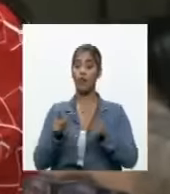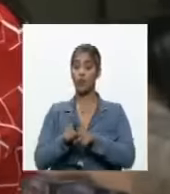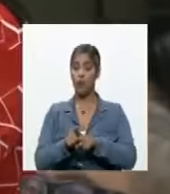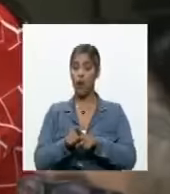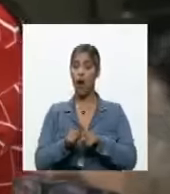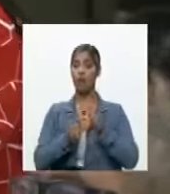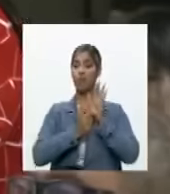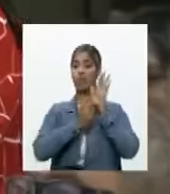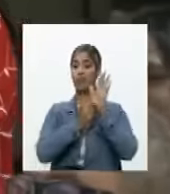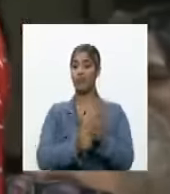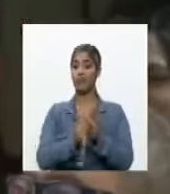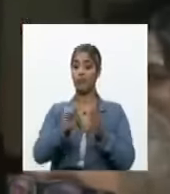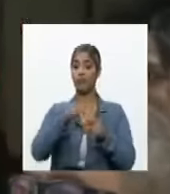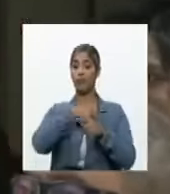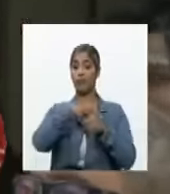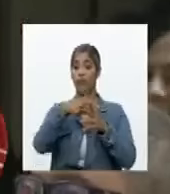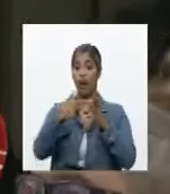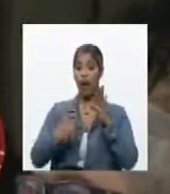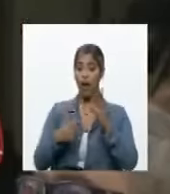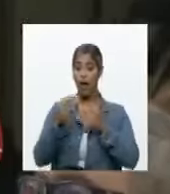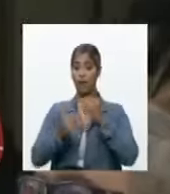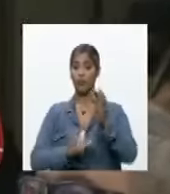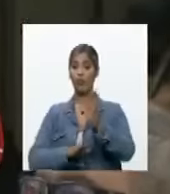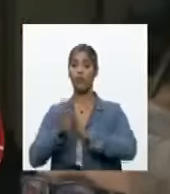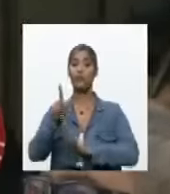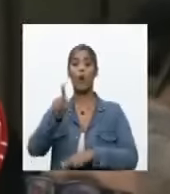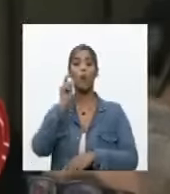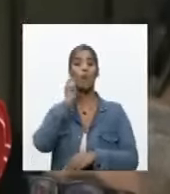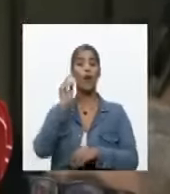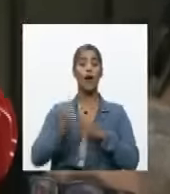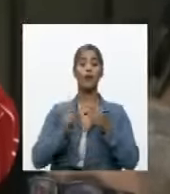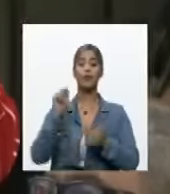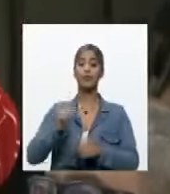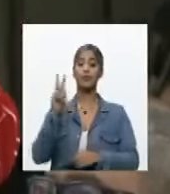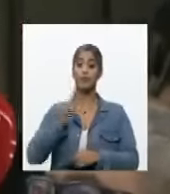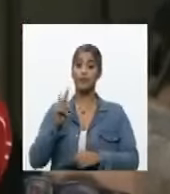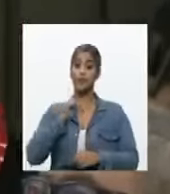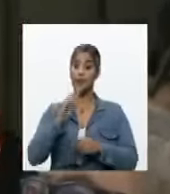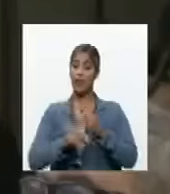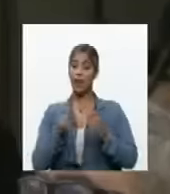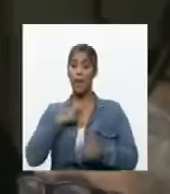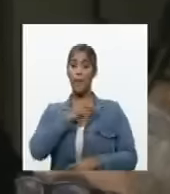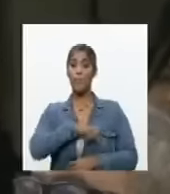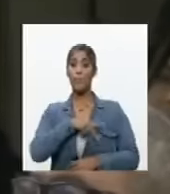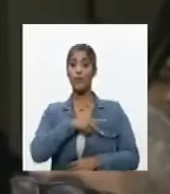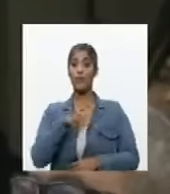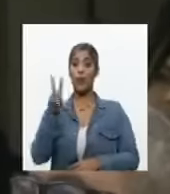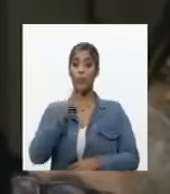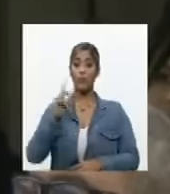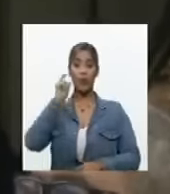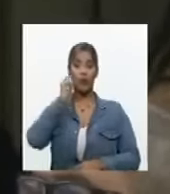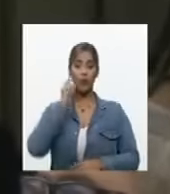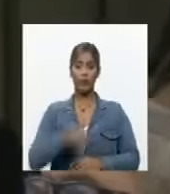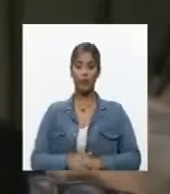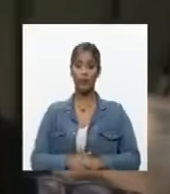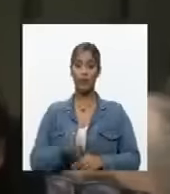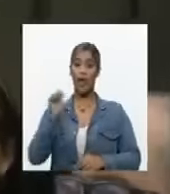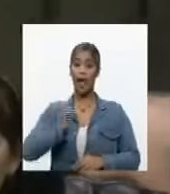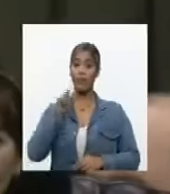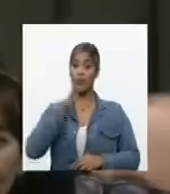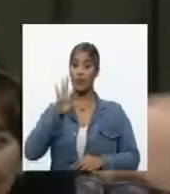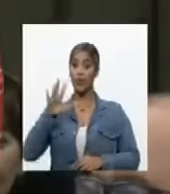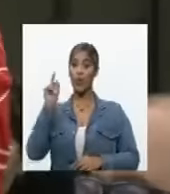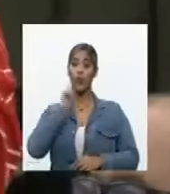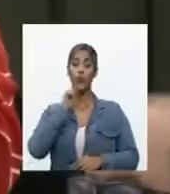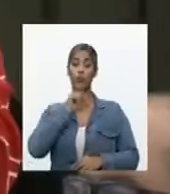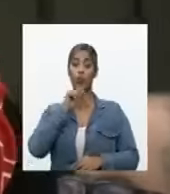de oro a esa serie de logros que la mujer ha alcanzado en este país y crea la gran misión Venezuela Mujer. Este 25 de